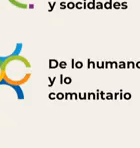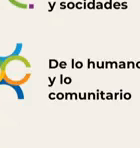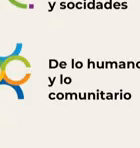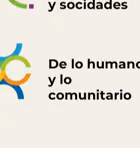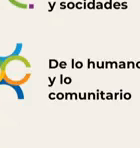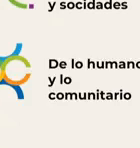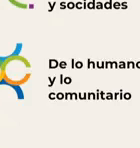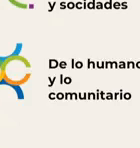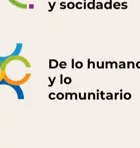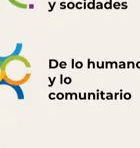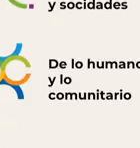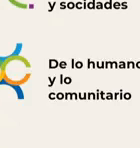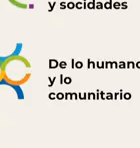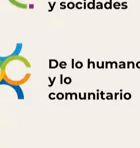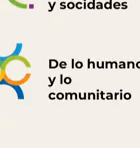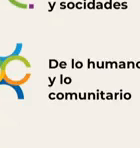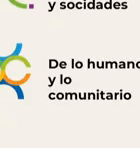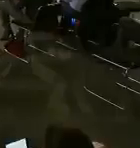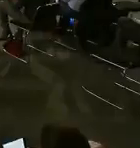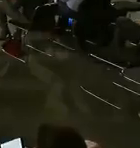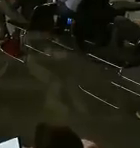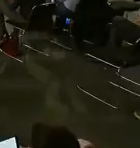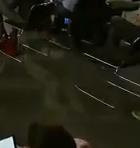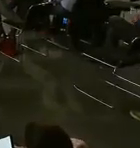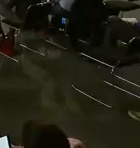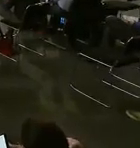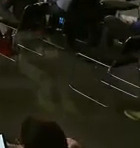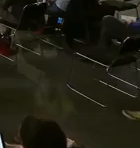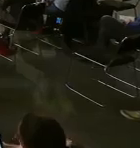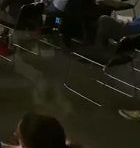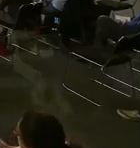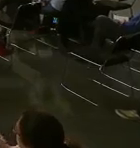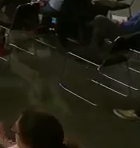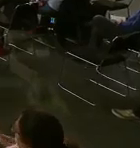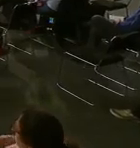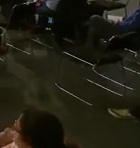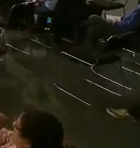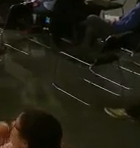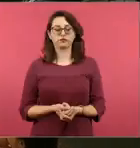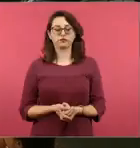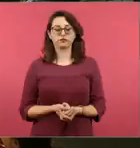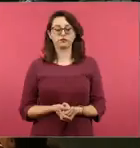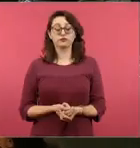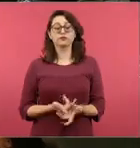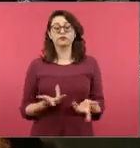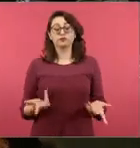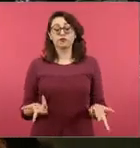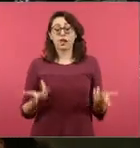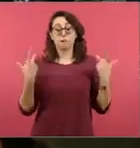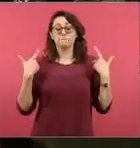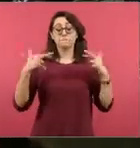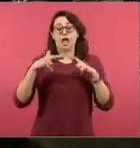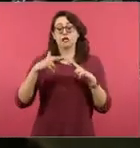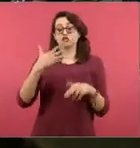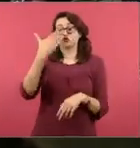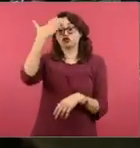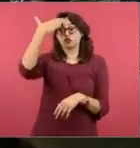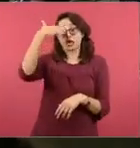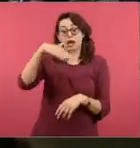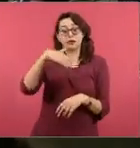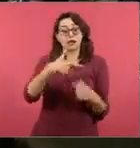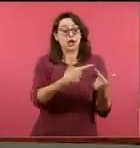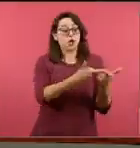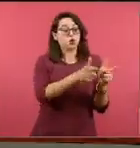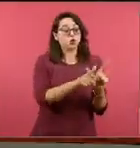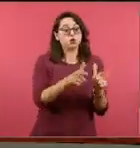del magisterio. Sabemos que cuando estamos frente a clase, cada grupo es diferente y a veces cada grupo tiene también intereses diferentes. Entonces, por